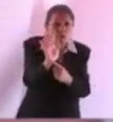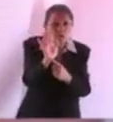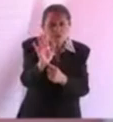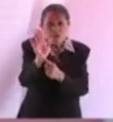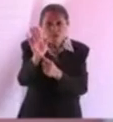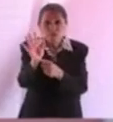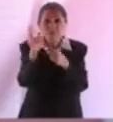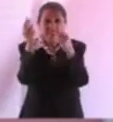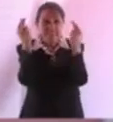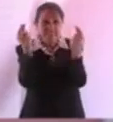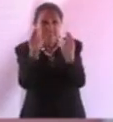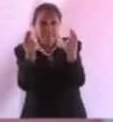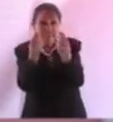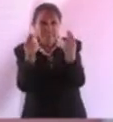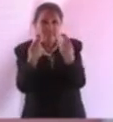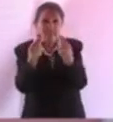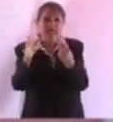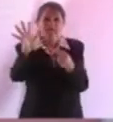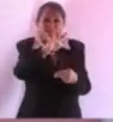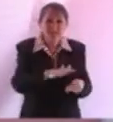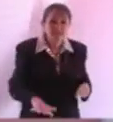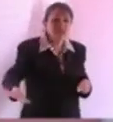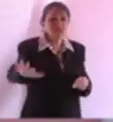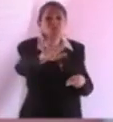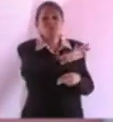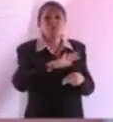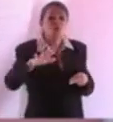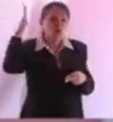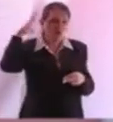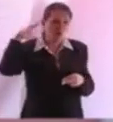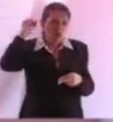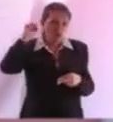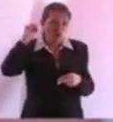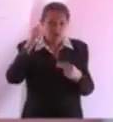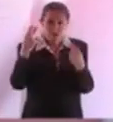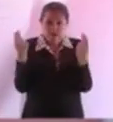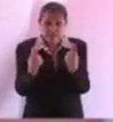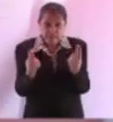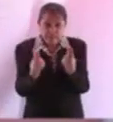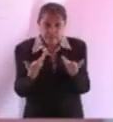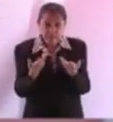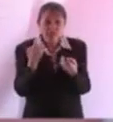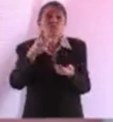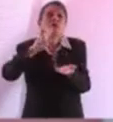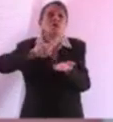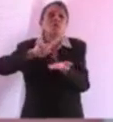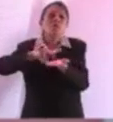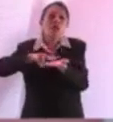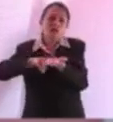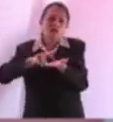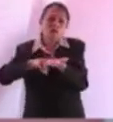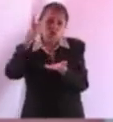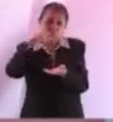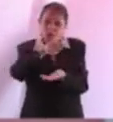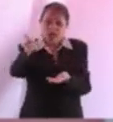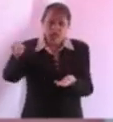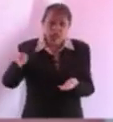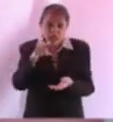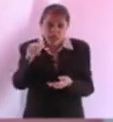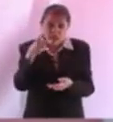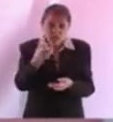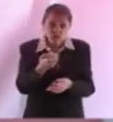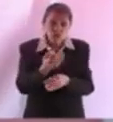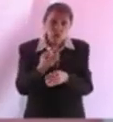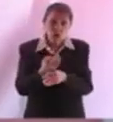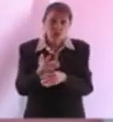necesidades de toda la población que lo necesita. Y son obras, son muy valiosas para ellos, que como dijiste ahorita, secretaria, no se ven,